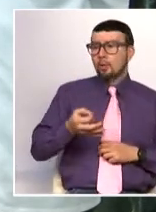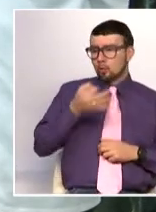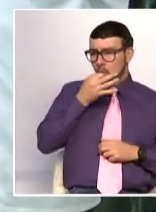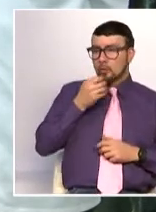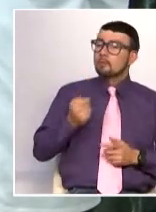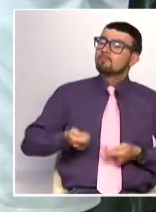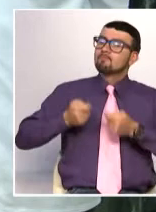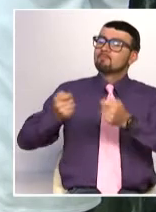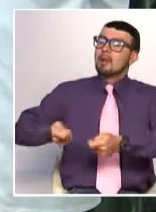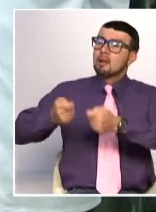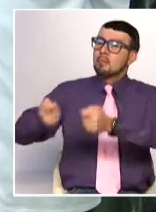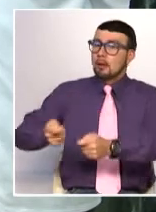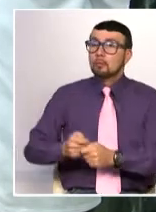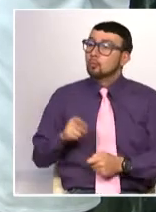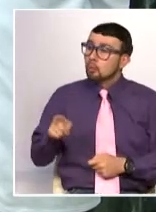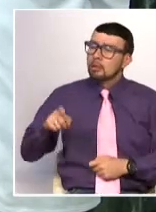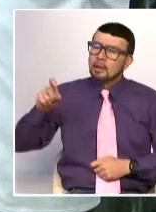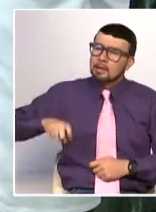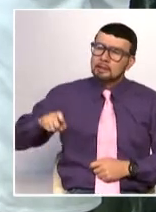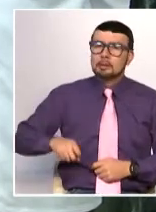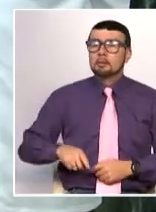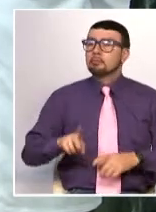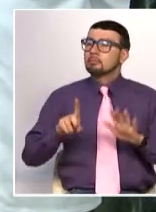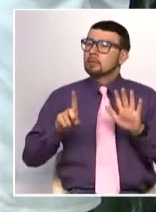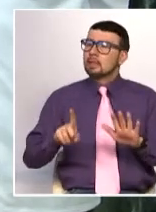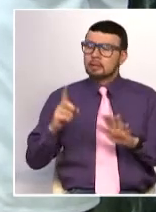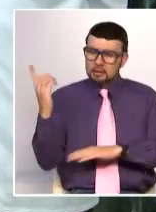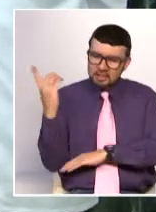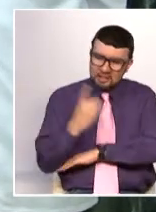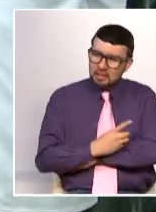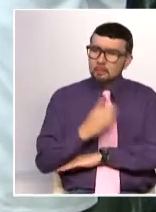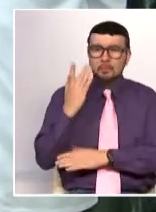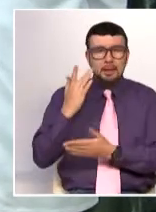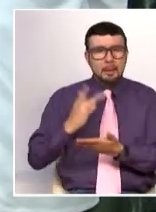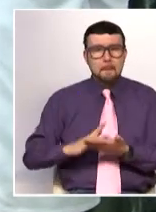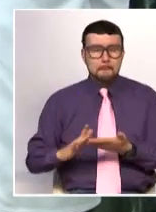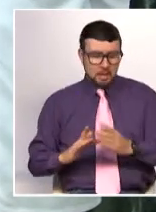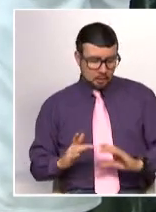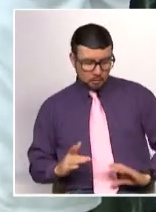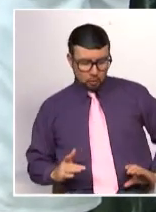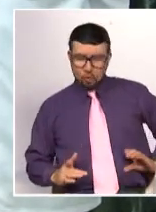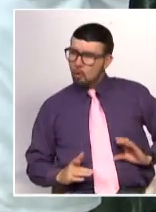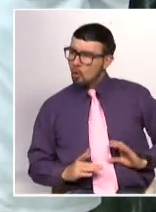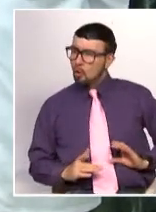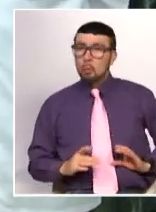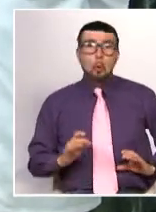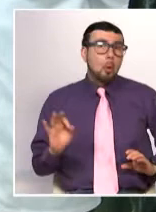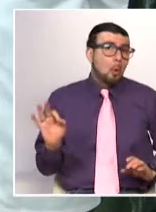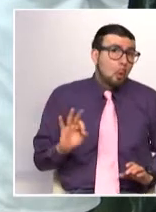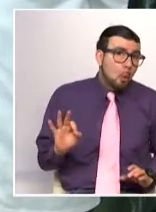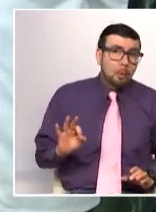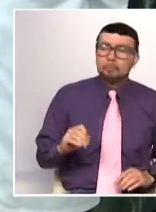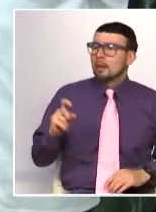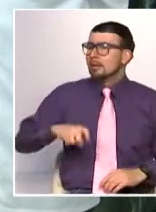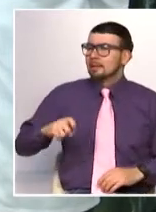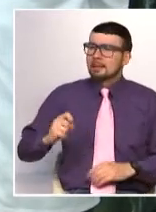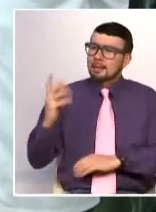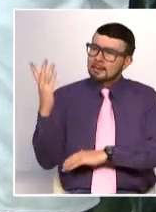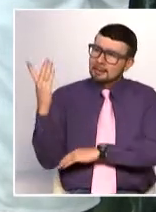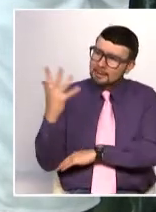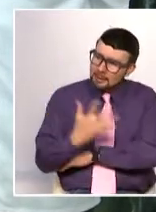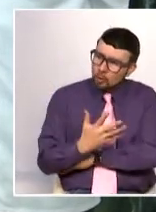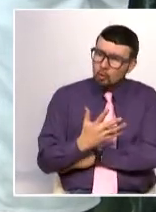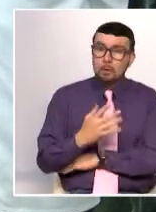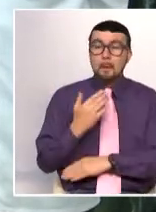necesita estar se los 6 días en la limpieza de colon con recambio flora intestinal o los 5 días en el proceso